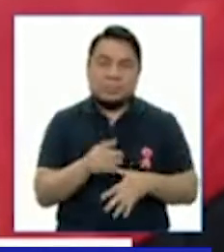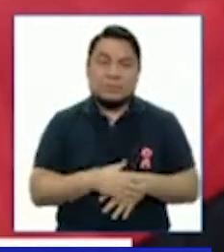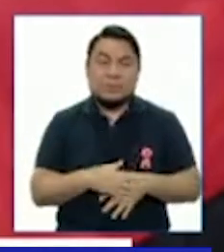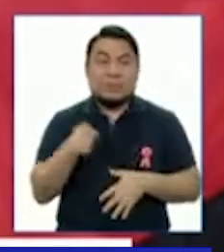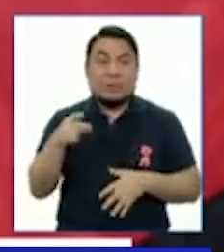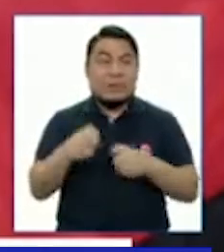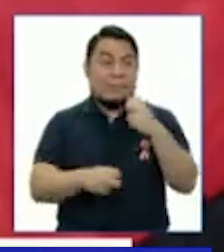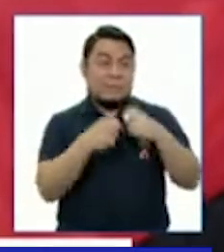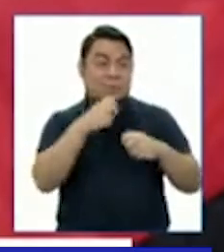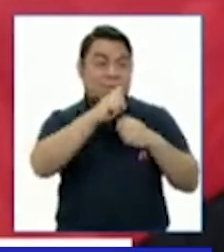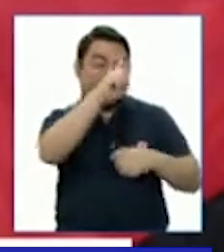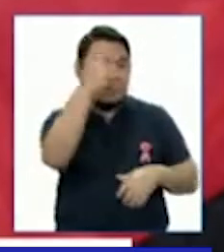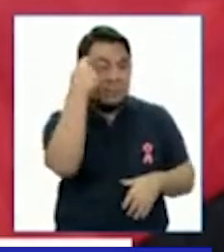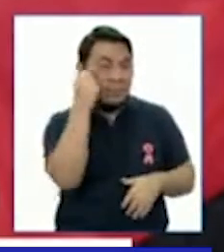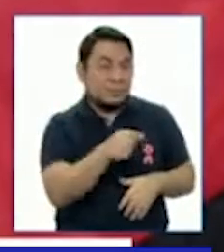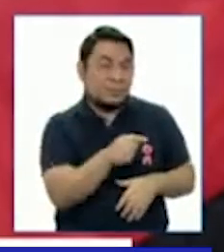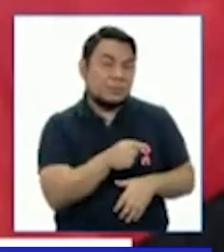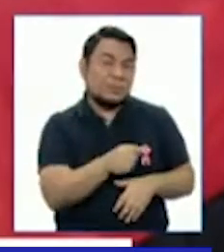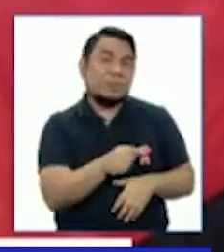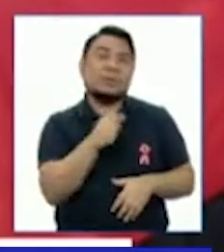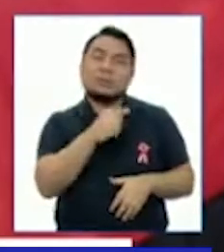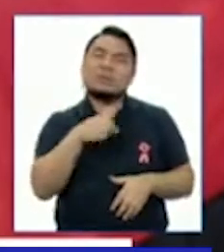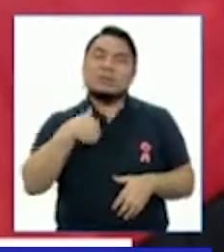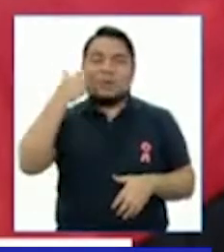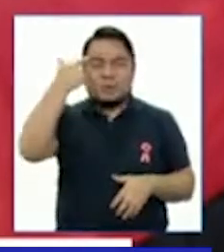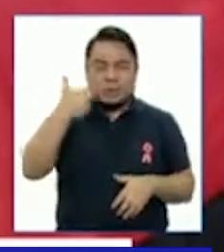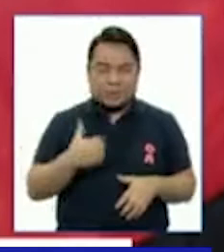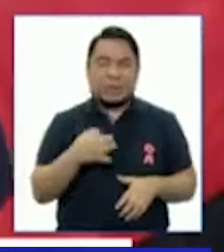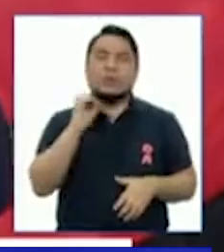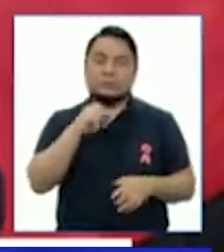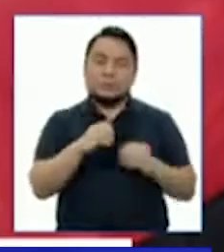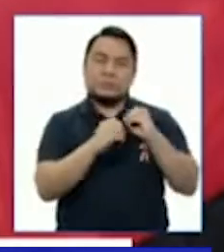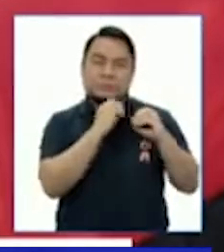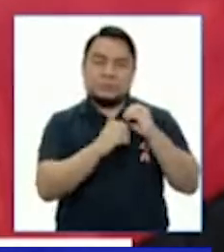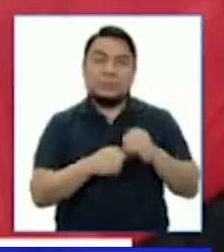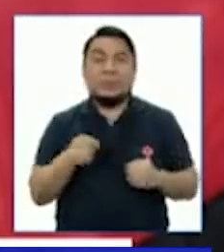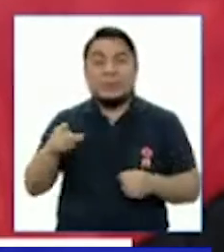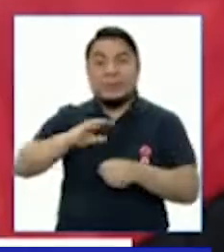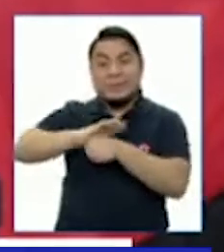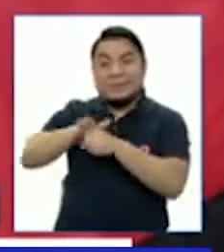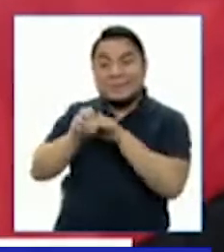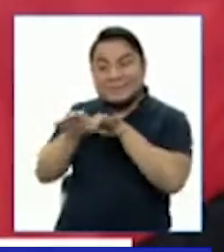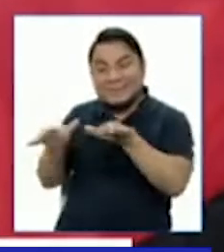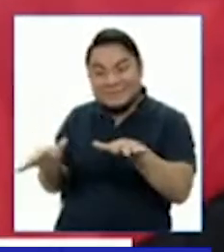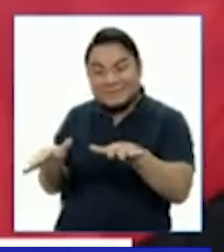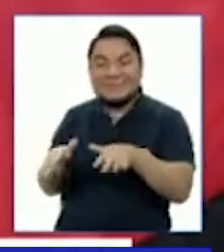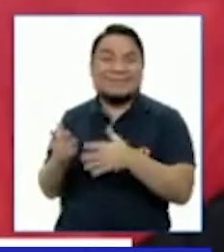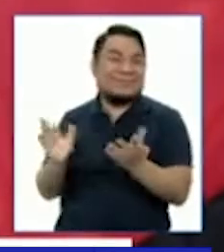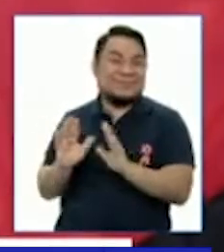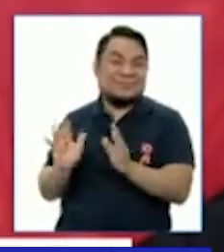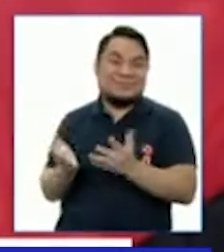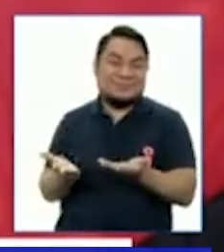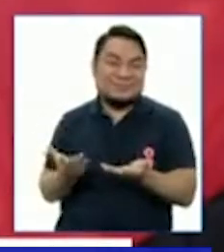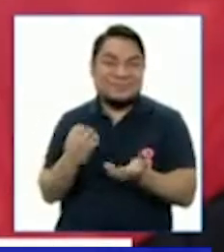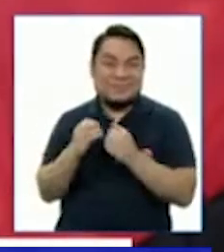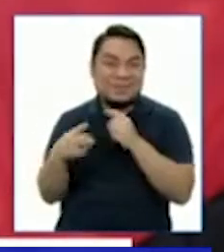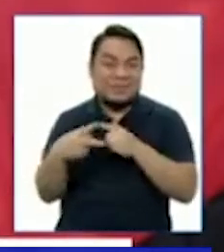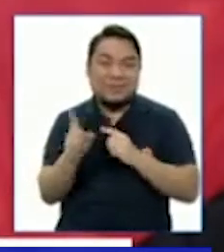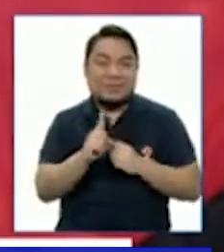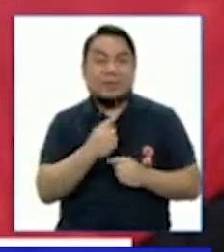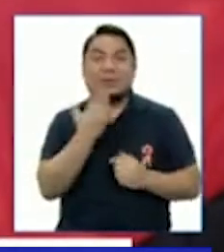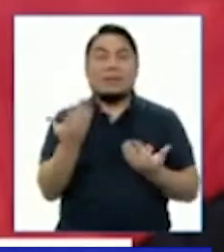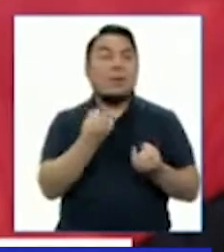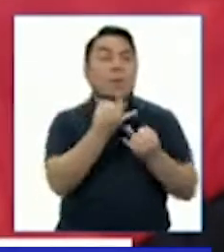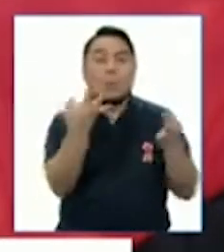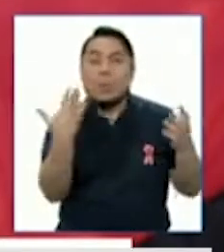problemas políticos, que estoy seguro que se van a solucionar, ni la pandemia, ni ningún factor